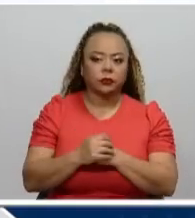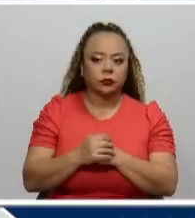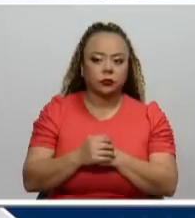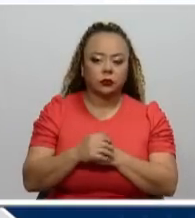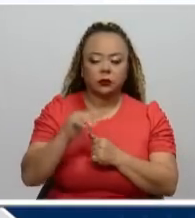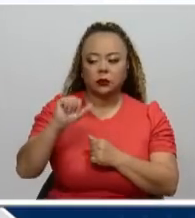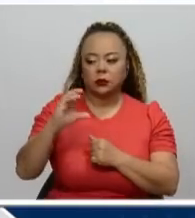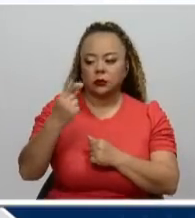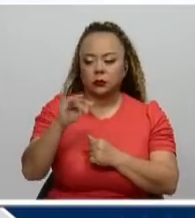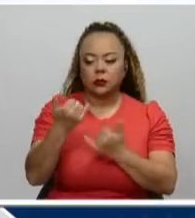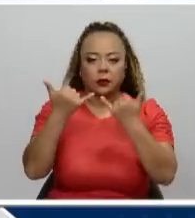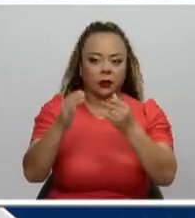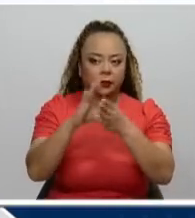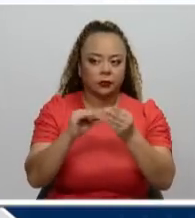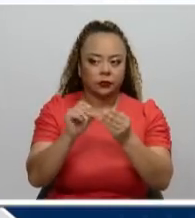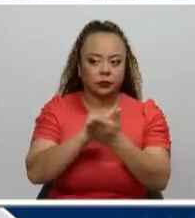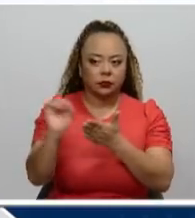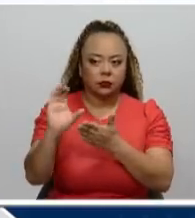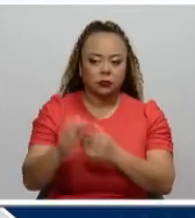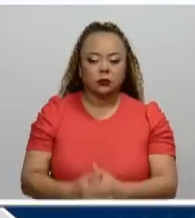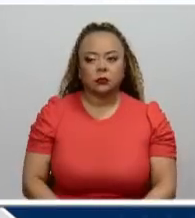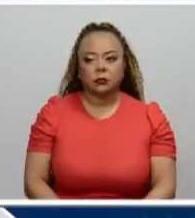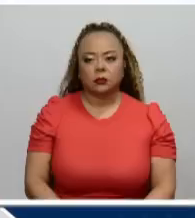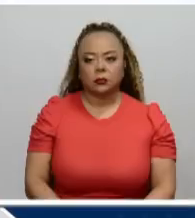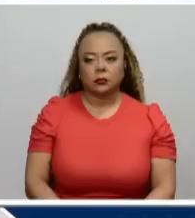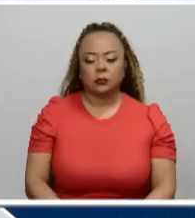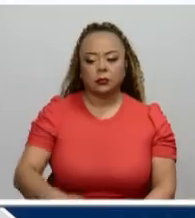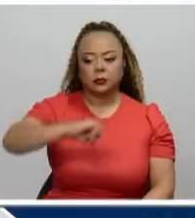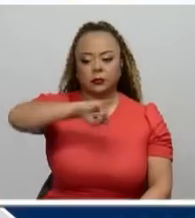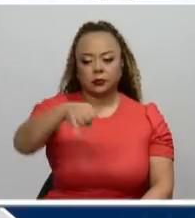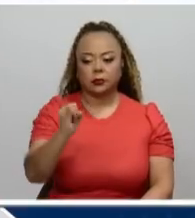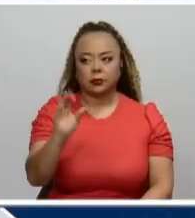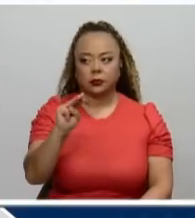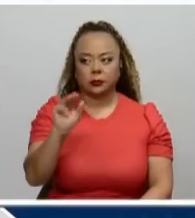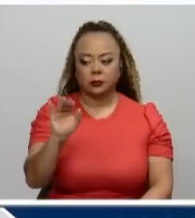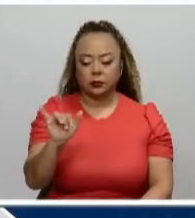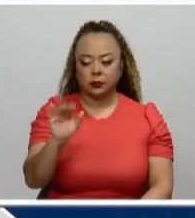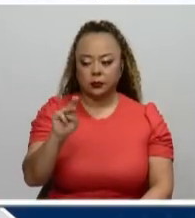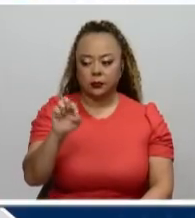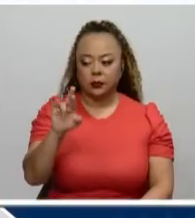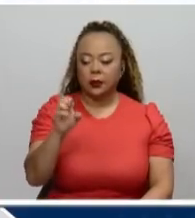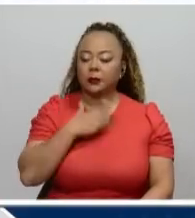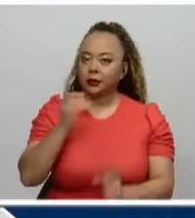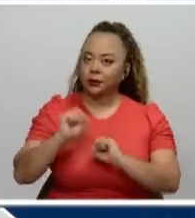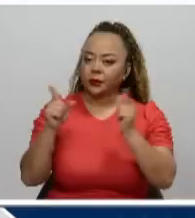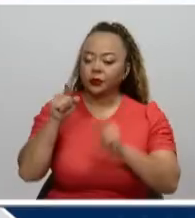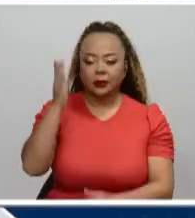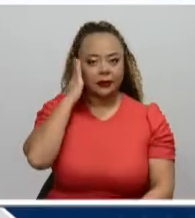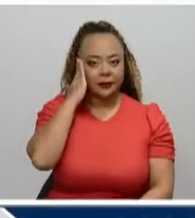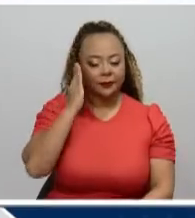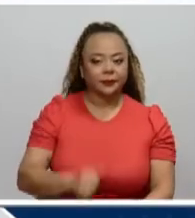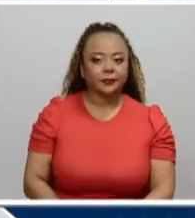Acuña bueno que ya lo comentábamos de San Carlos me sorprende ustedes saben que de Jimmy